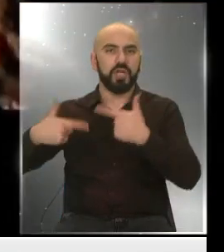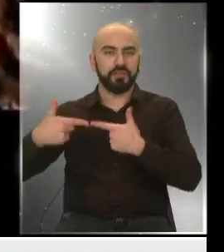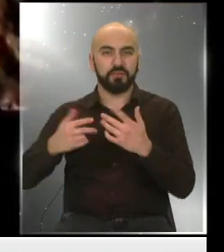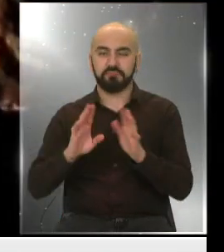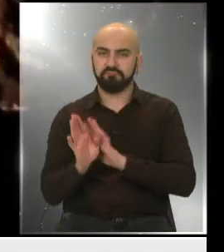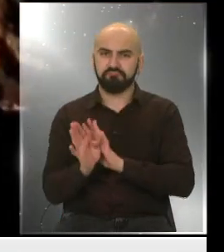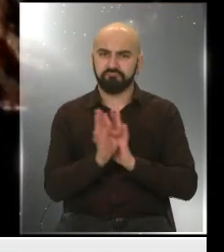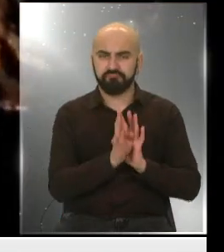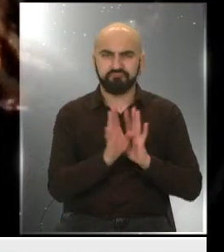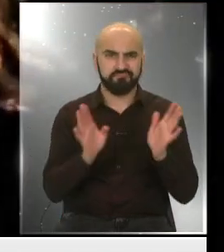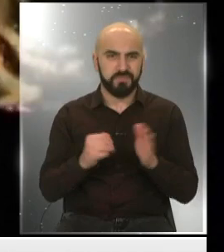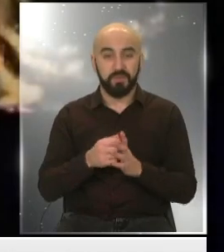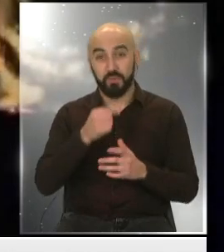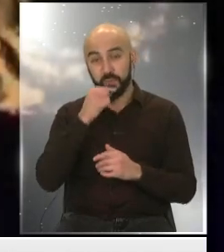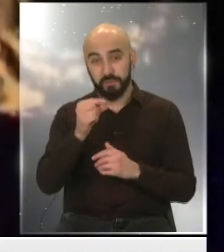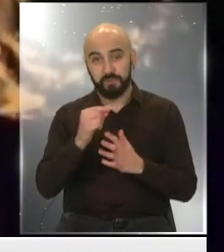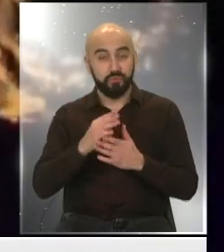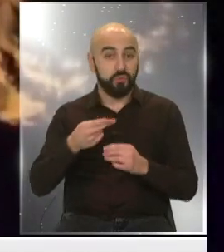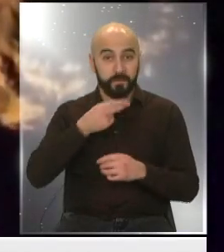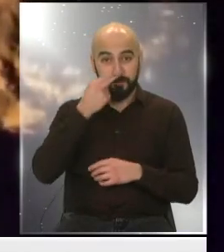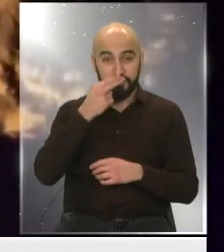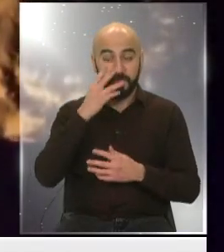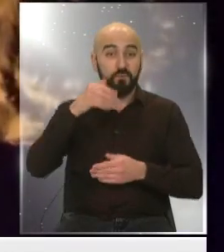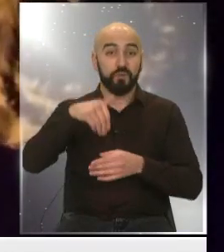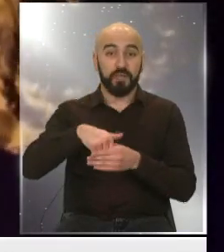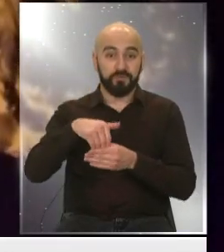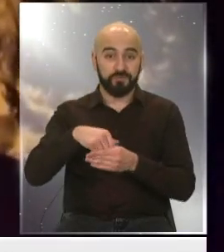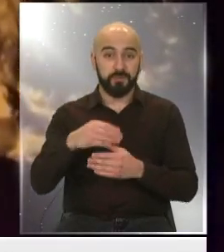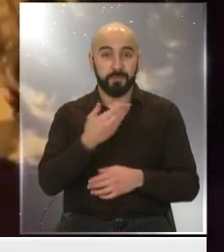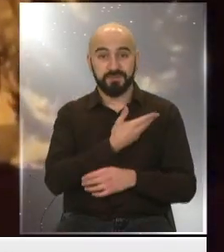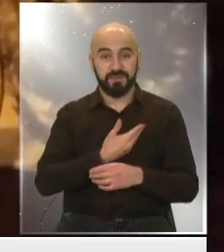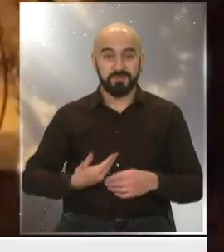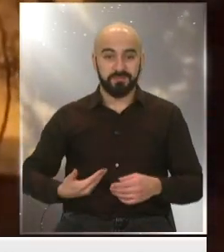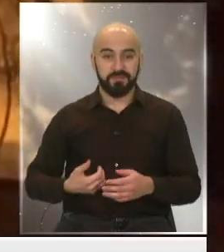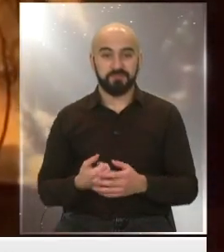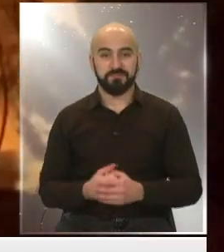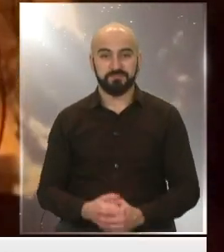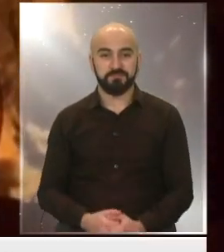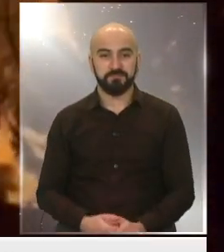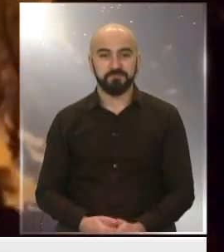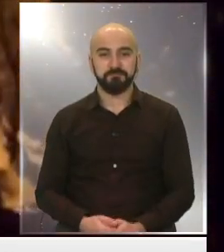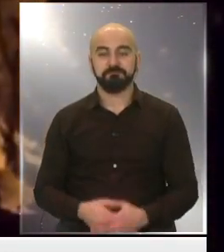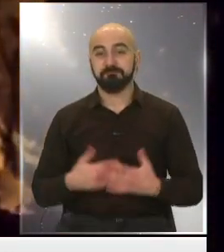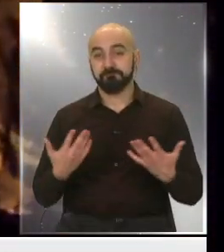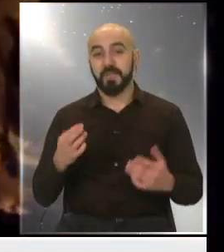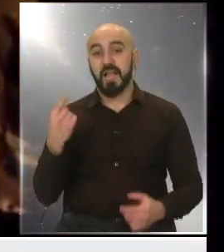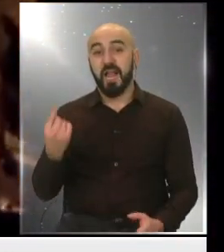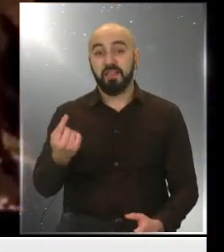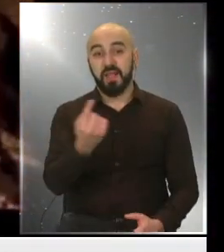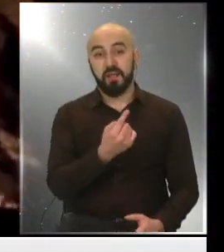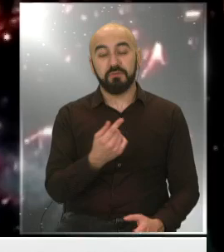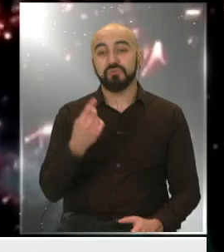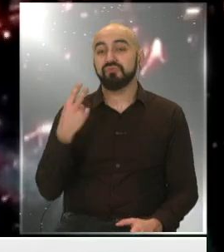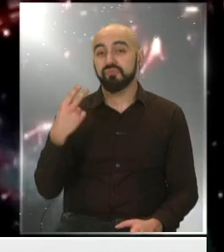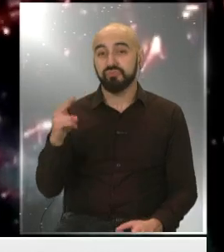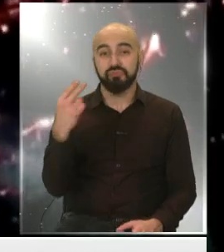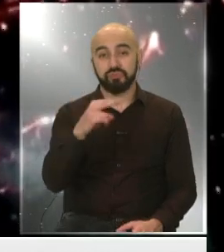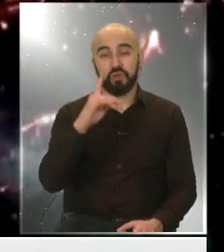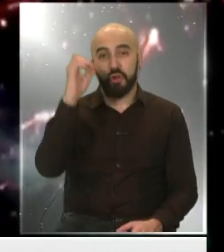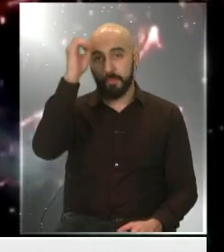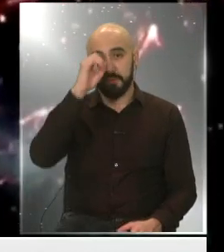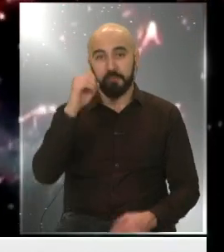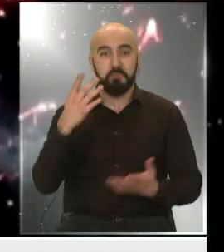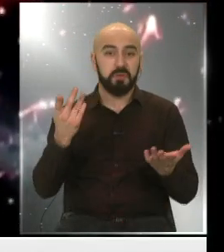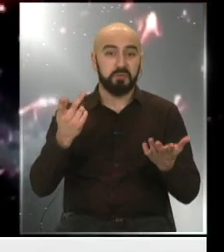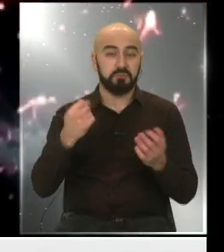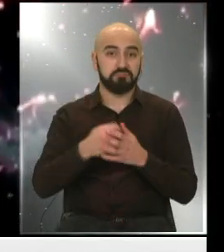noviembre está a la vuelta de la esquina y evidentemente, bueno, cada uno tiene su propia versión, digamos, pero no ayuda en nada lo